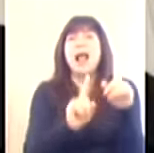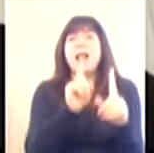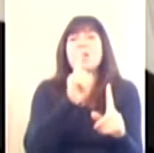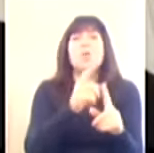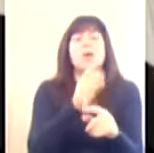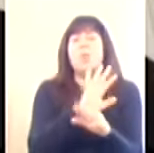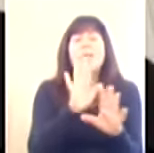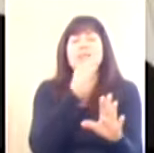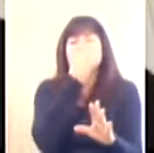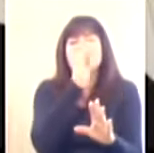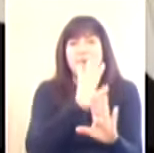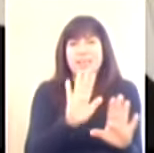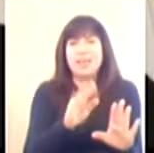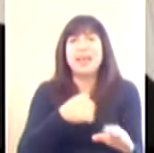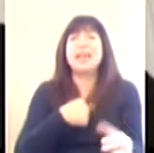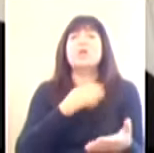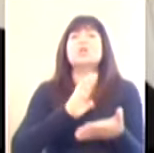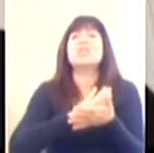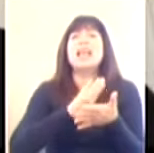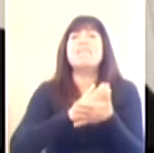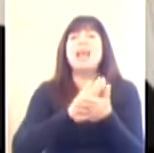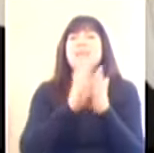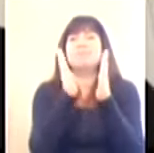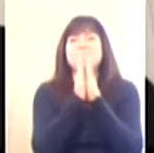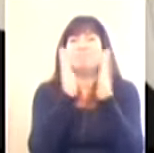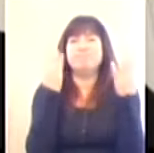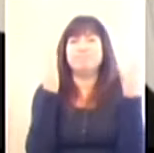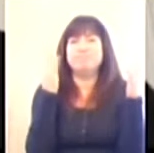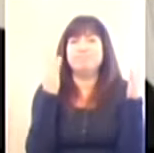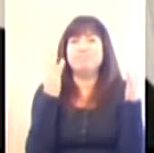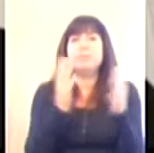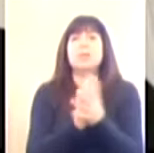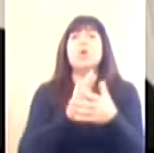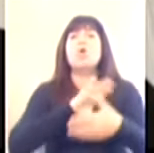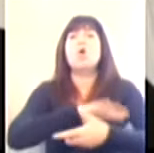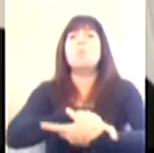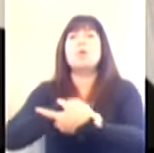que quiero celebrar el compromiso de Generadoras con hacer este estudio.